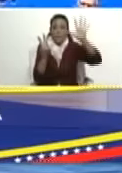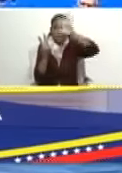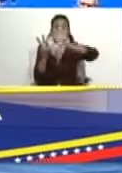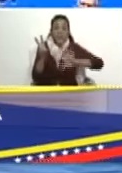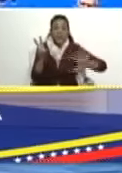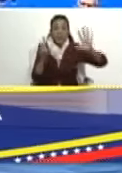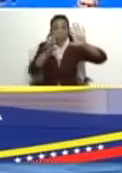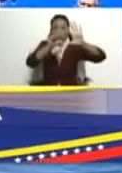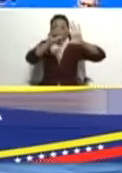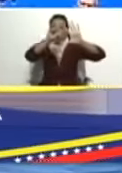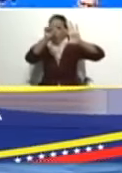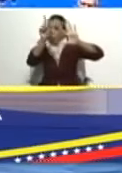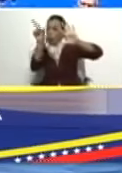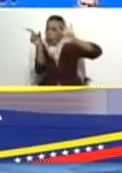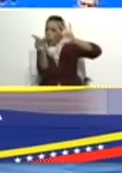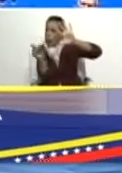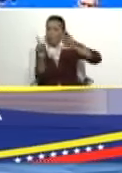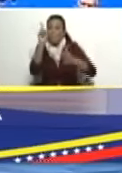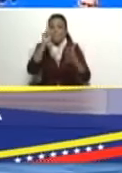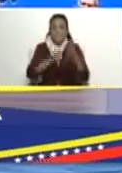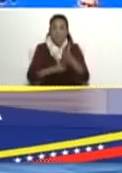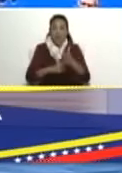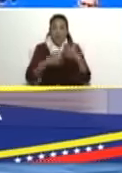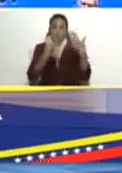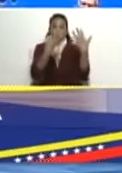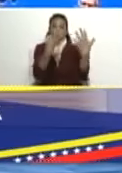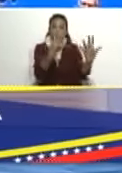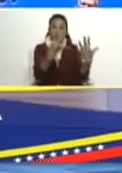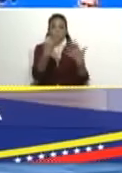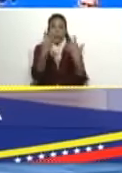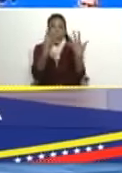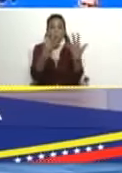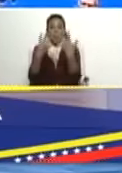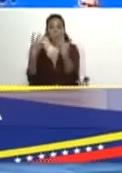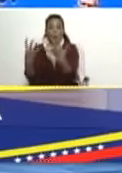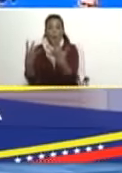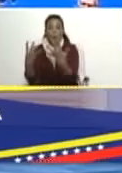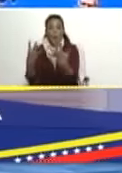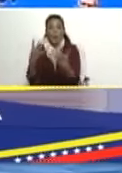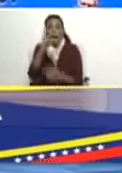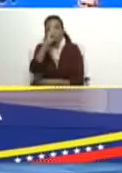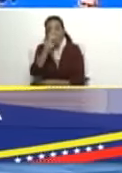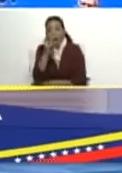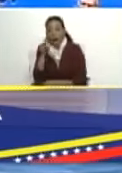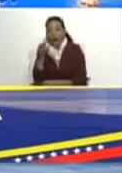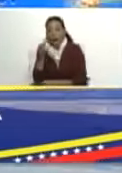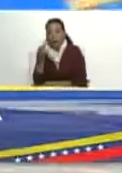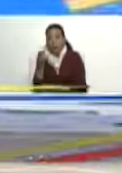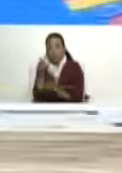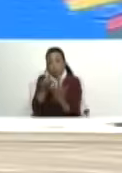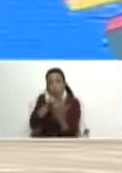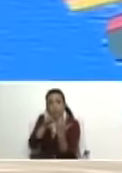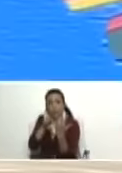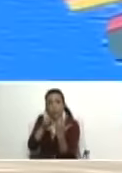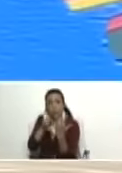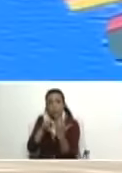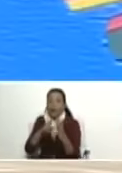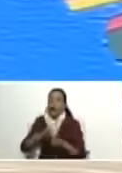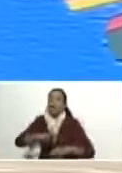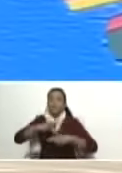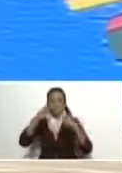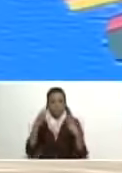Venezuela. Y 1899, año en que se consuma